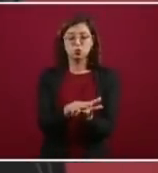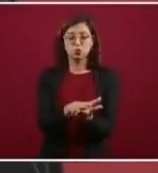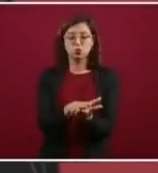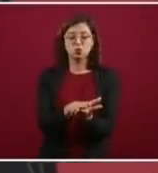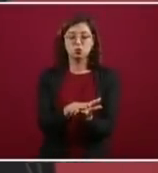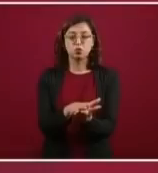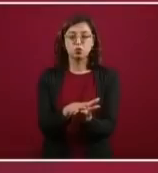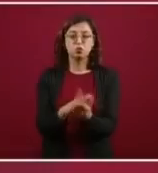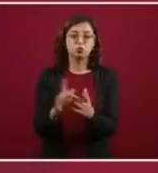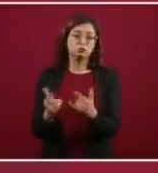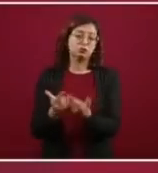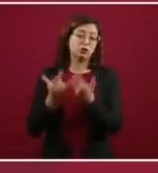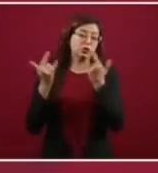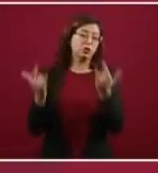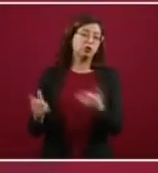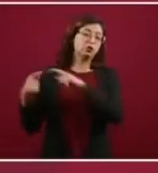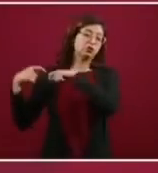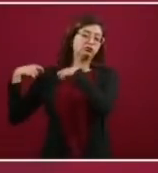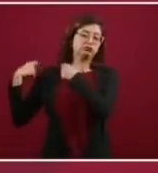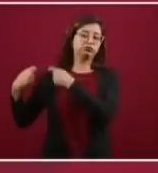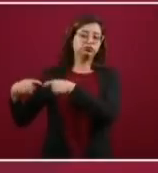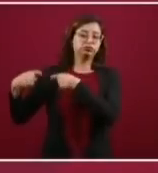que viene de lejos,